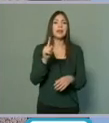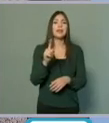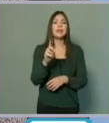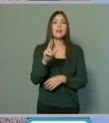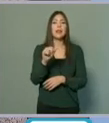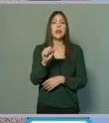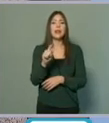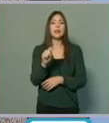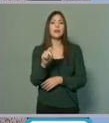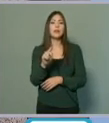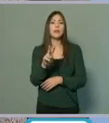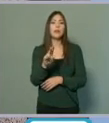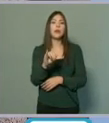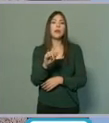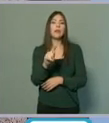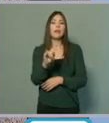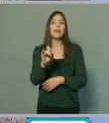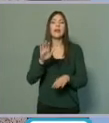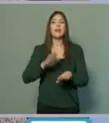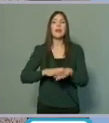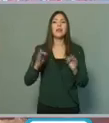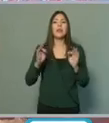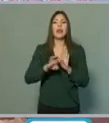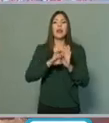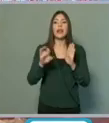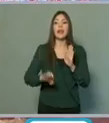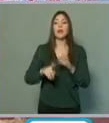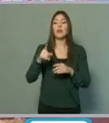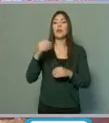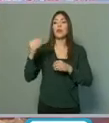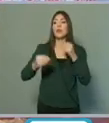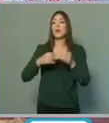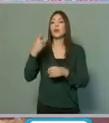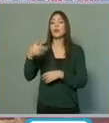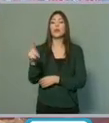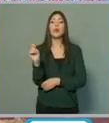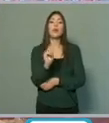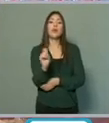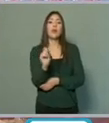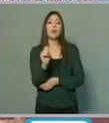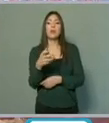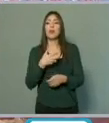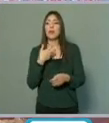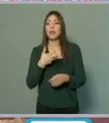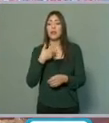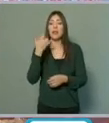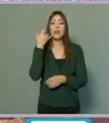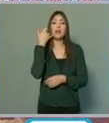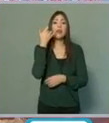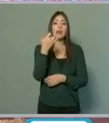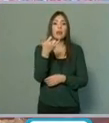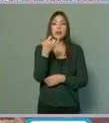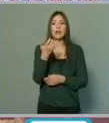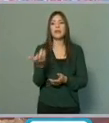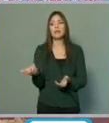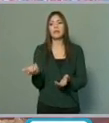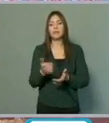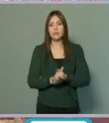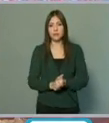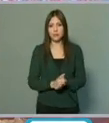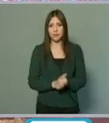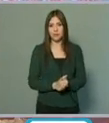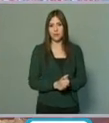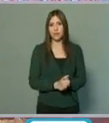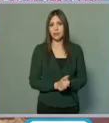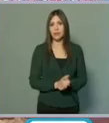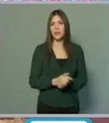frío. Es cuando te peleas, si le dices te peleas a con tu novio, te llama. Dices, sí, ya. Sí. No,